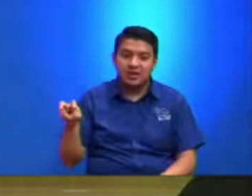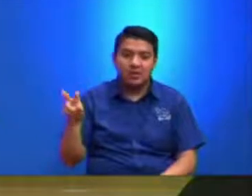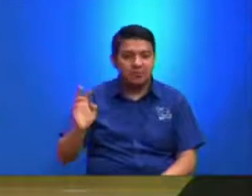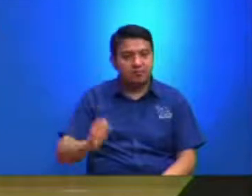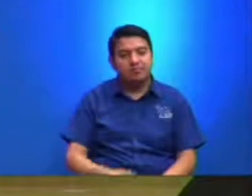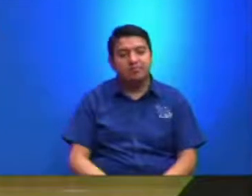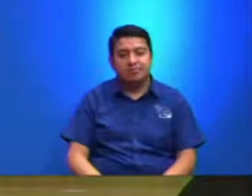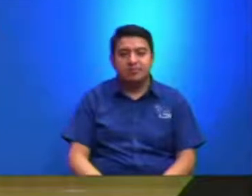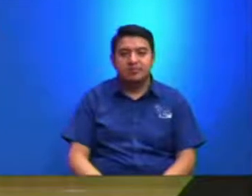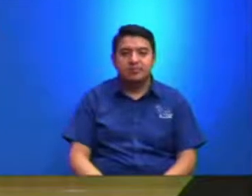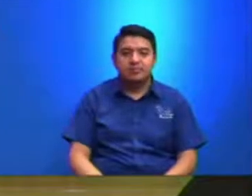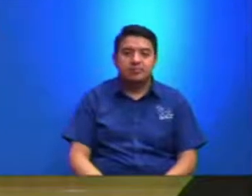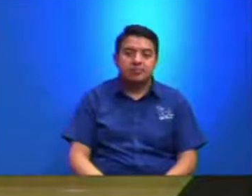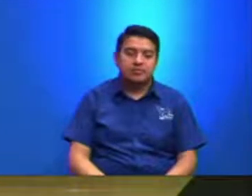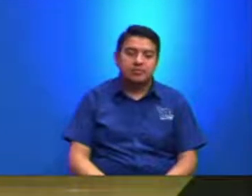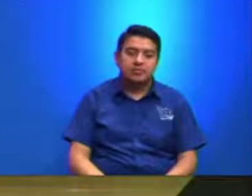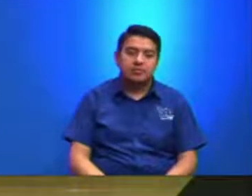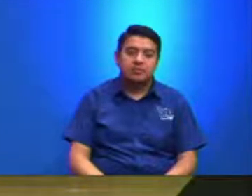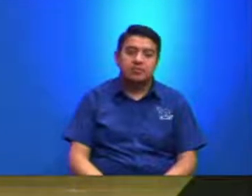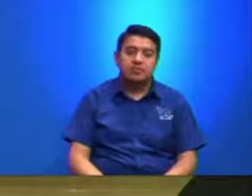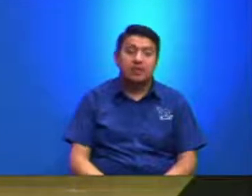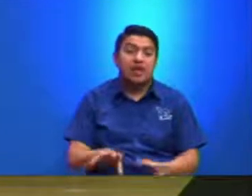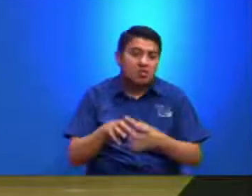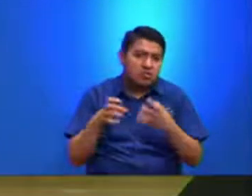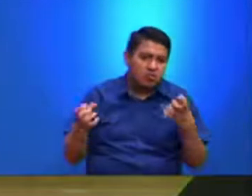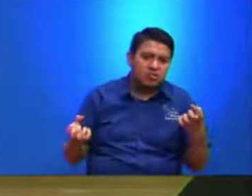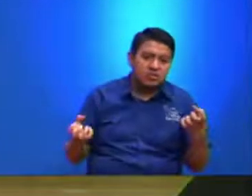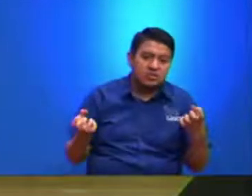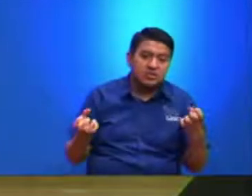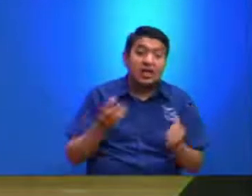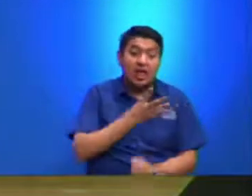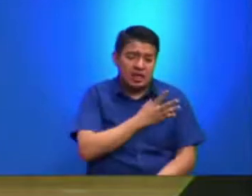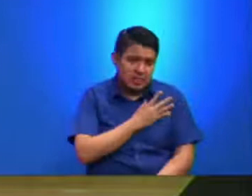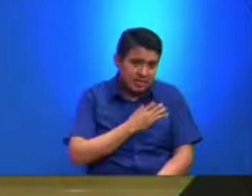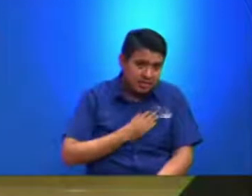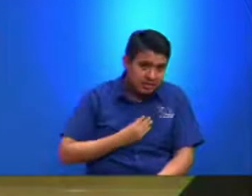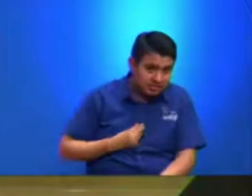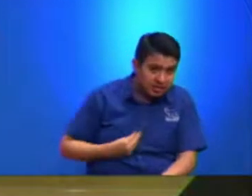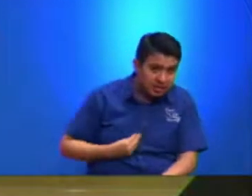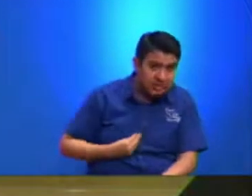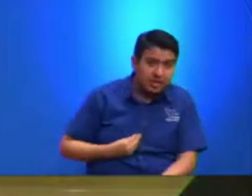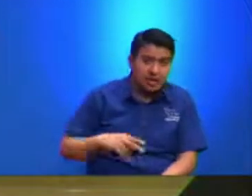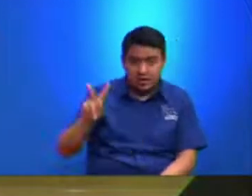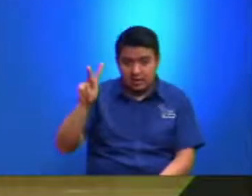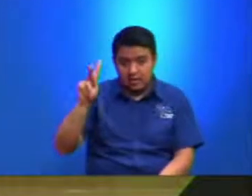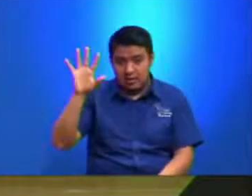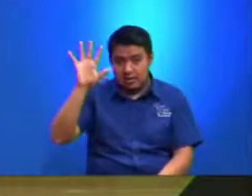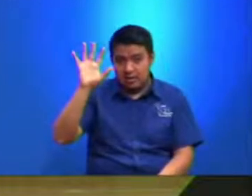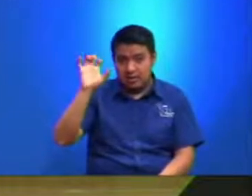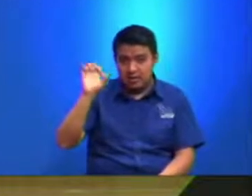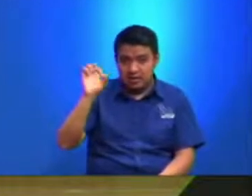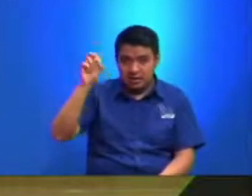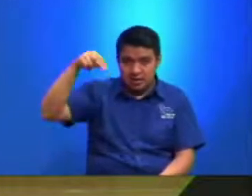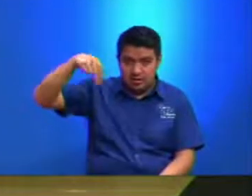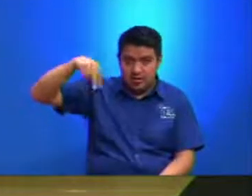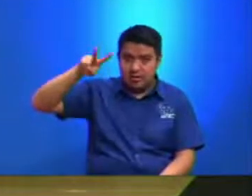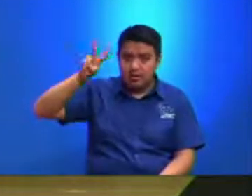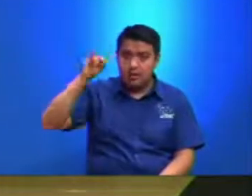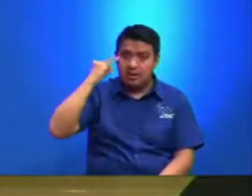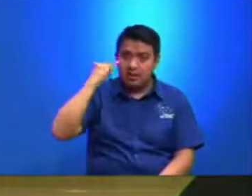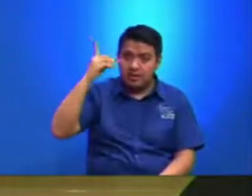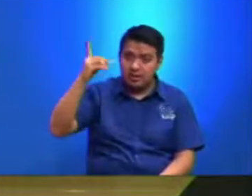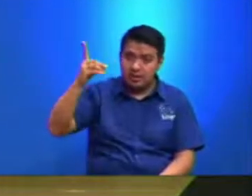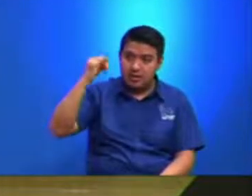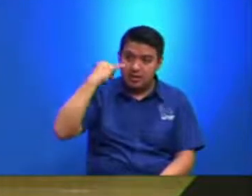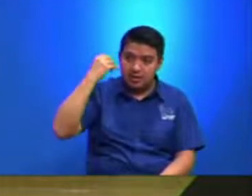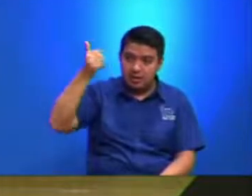nada. Bueno, entonces tristeza y envidia. Ahora miremos esto que es bien impresionante, hermano. En esto fue donde